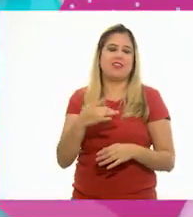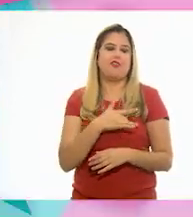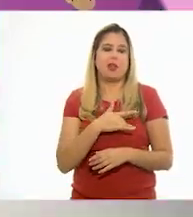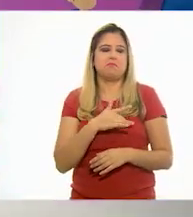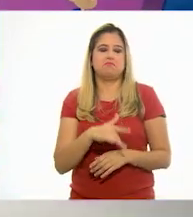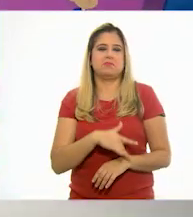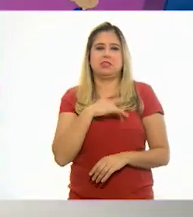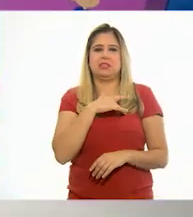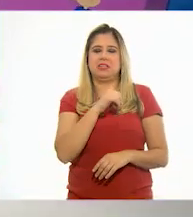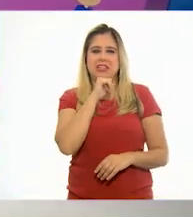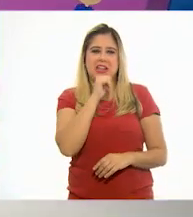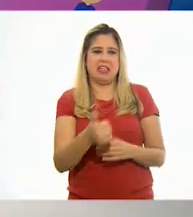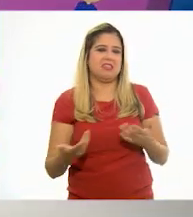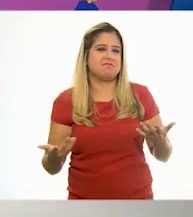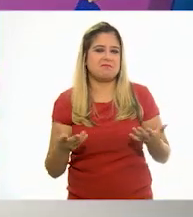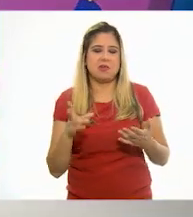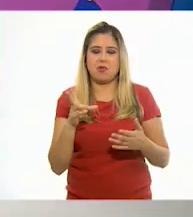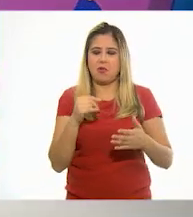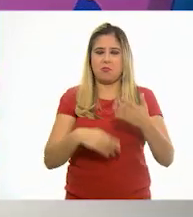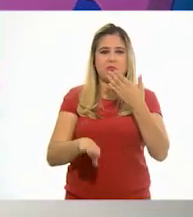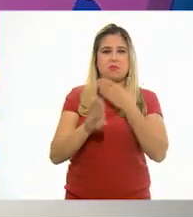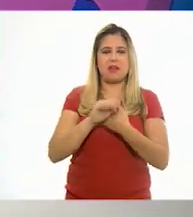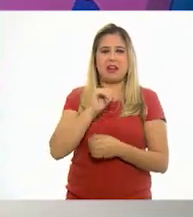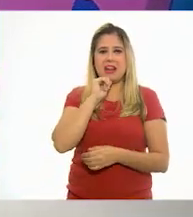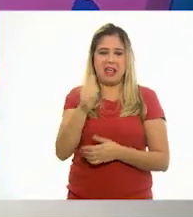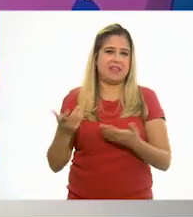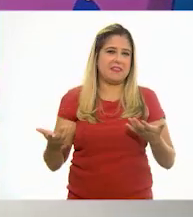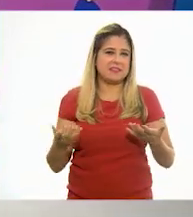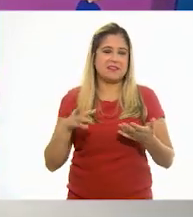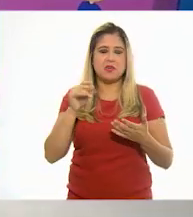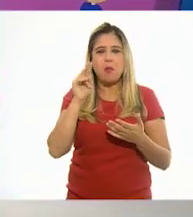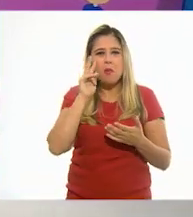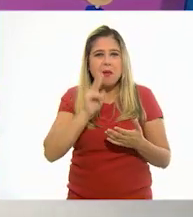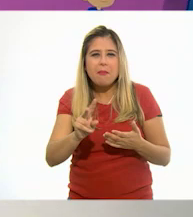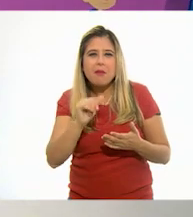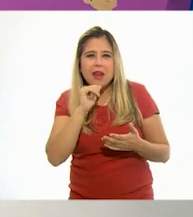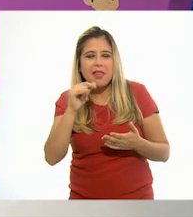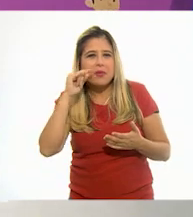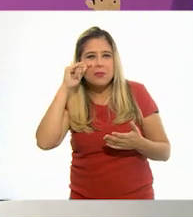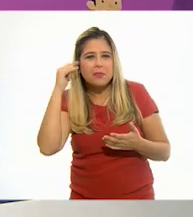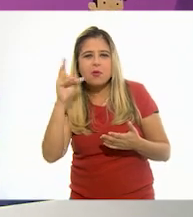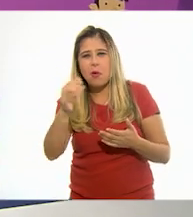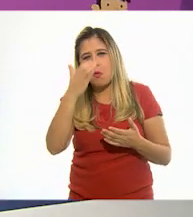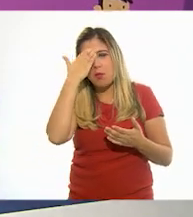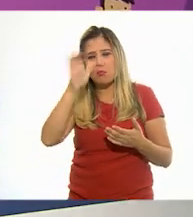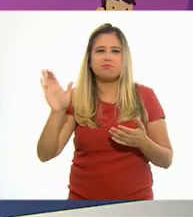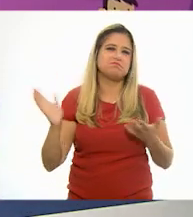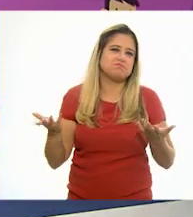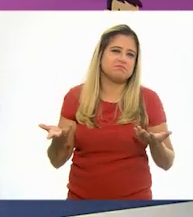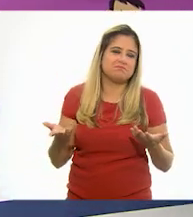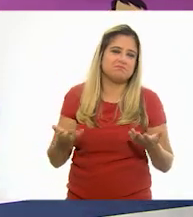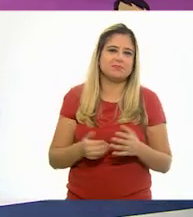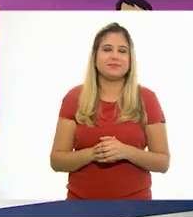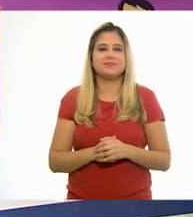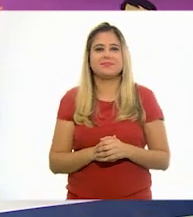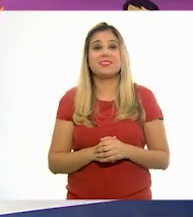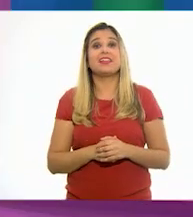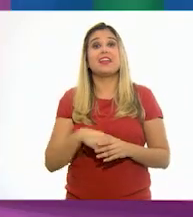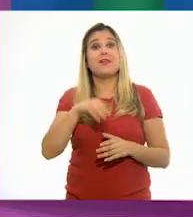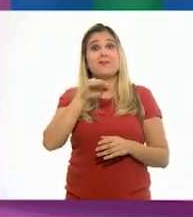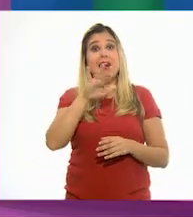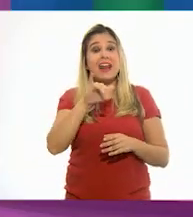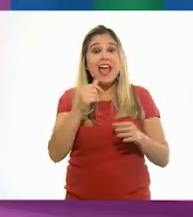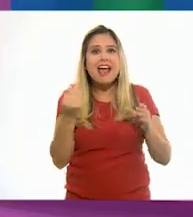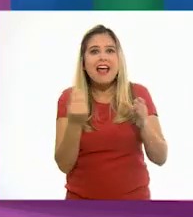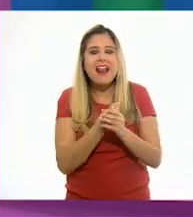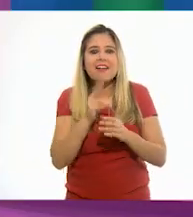siente, pues no nos hace daño aquello que ignoramos, que no vemos o que tampoco conocemos. Uh-huh. Oye, María, esta clase ha